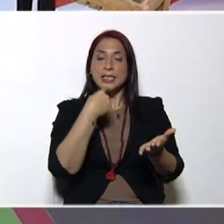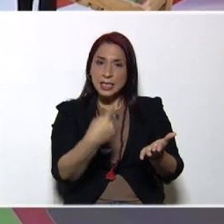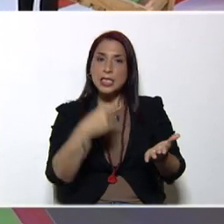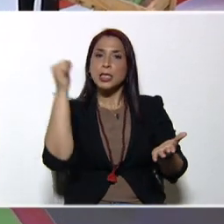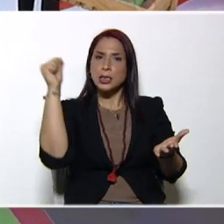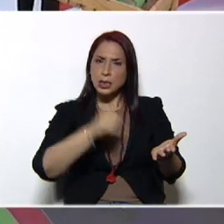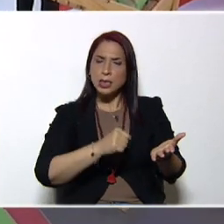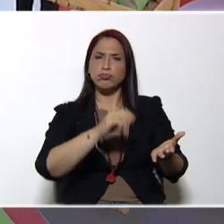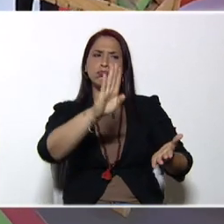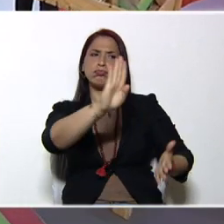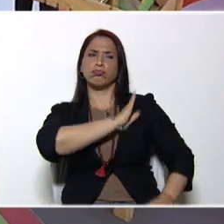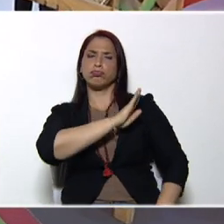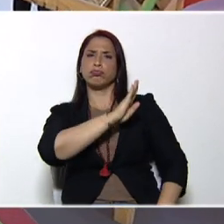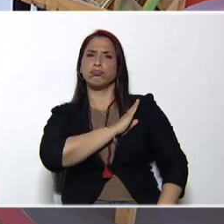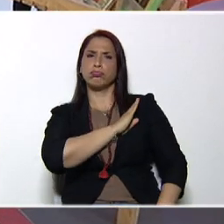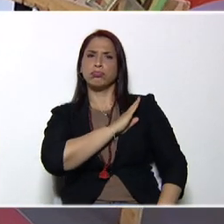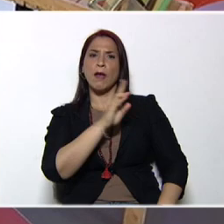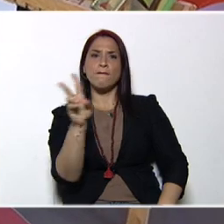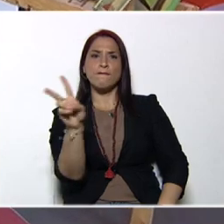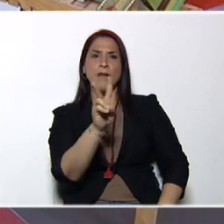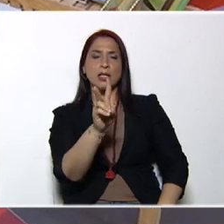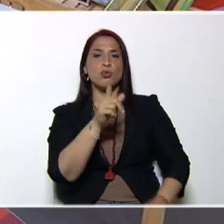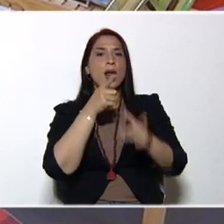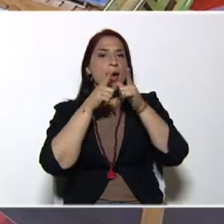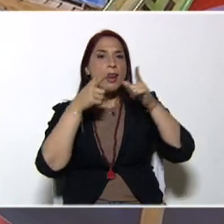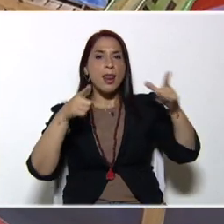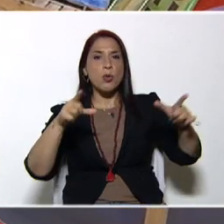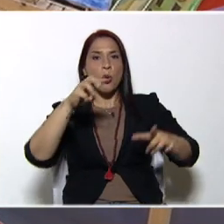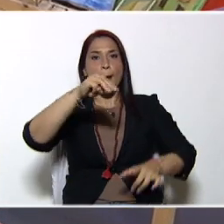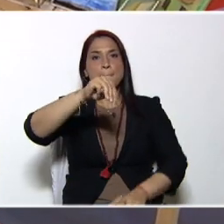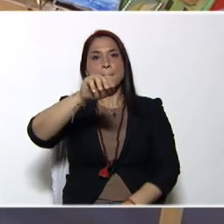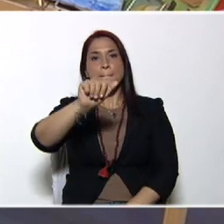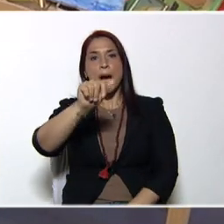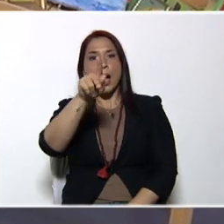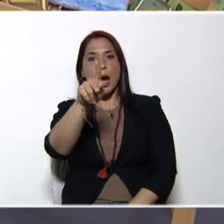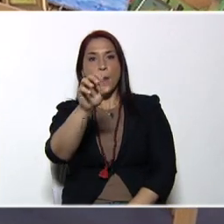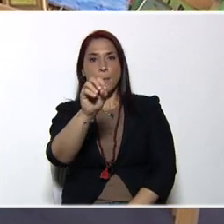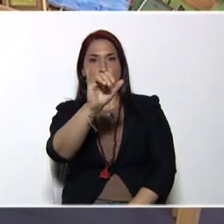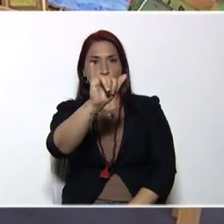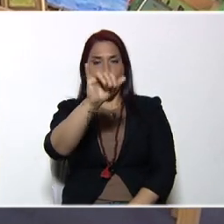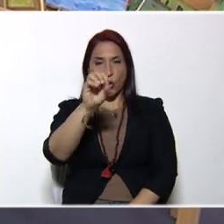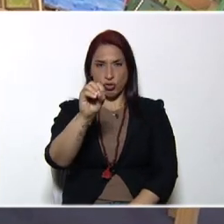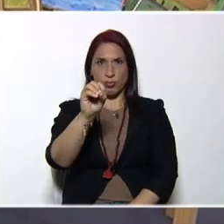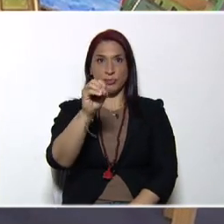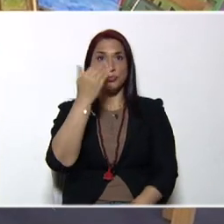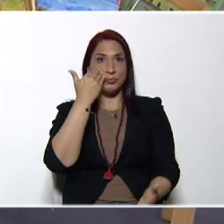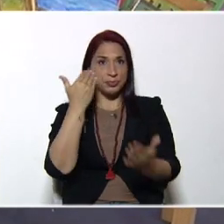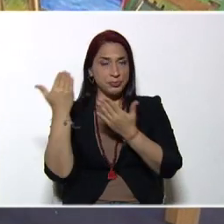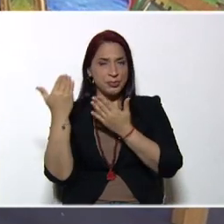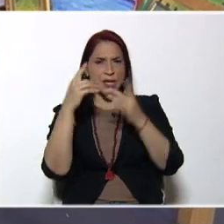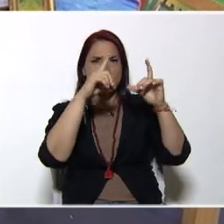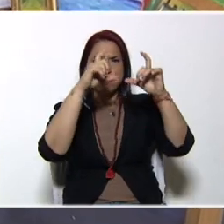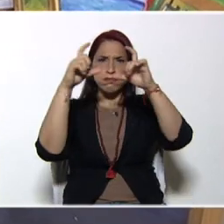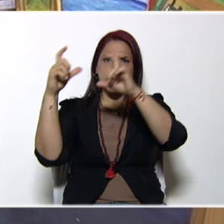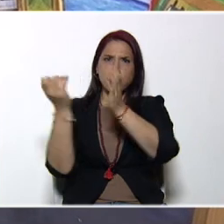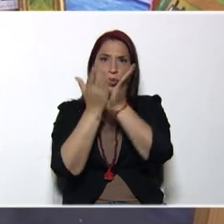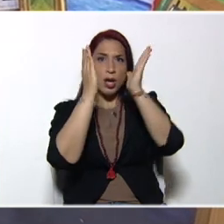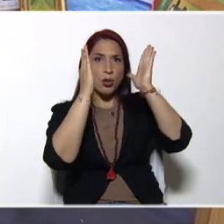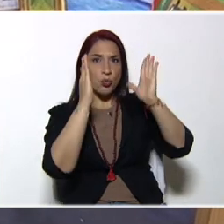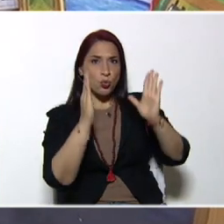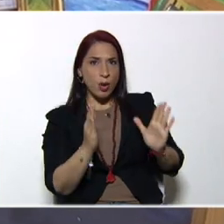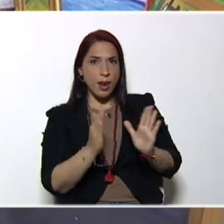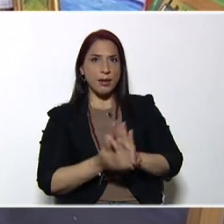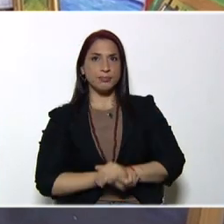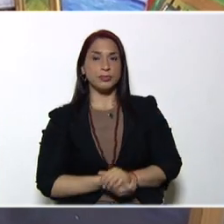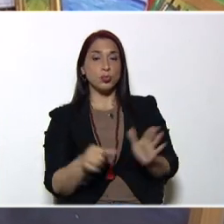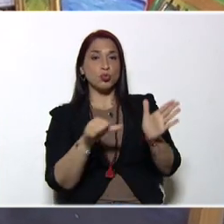patrimonio inmaterial de Venezuela la lengua de los mapollos. Y bueno, van a ver ahí unas imágenes de unas escuelas de Pijiguao,